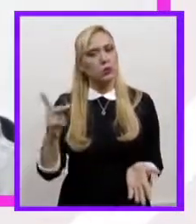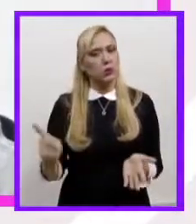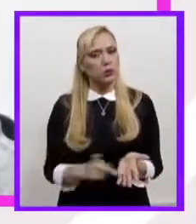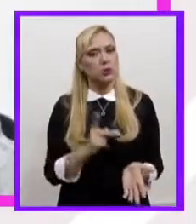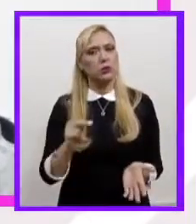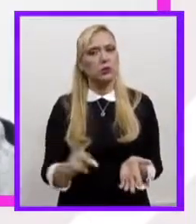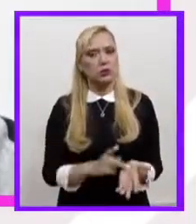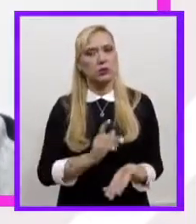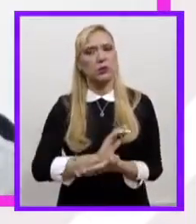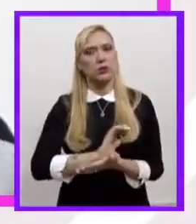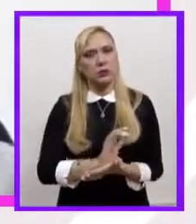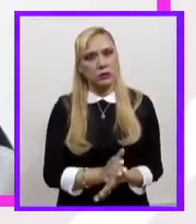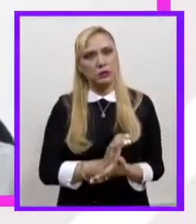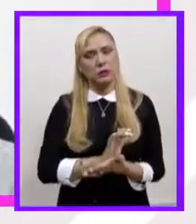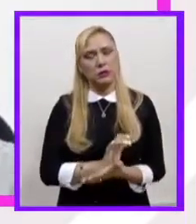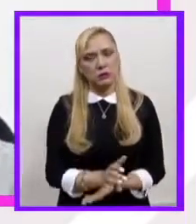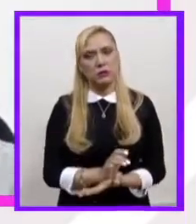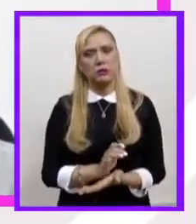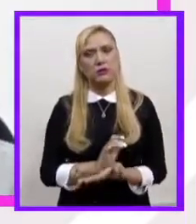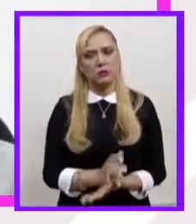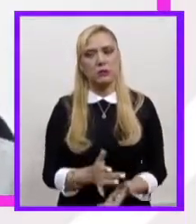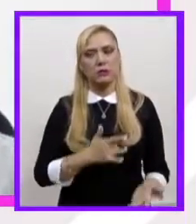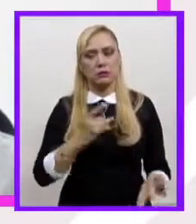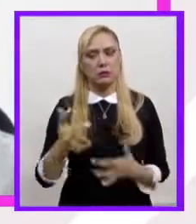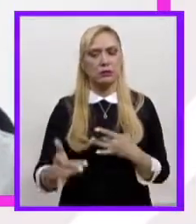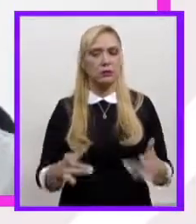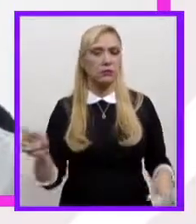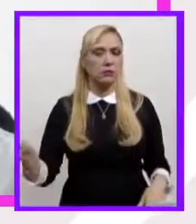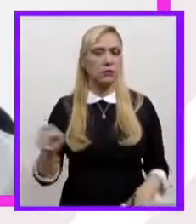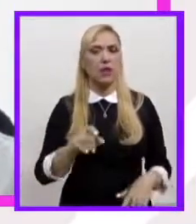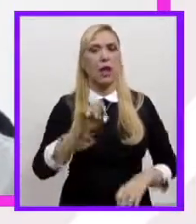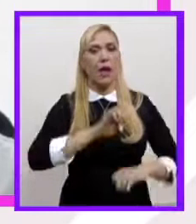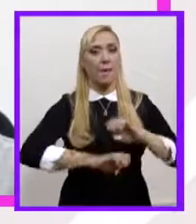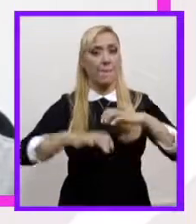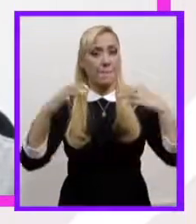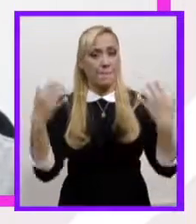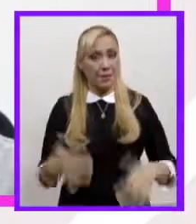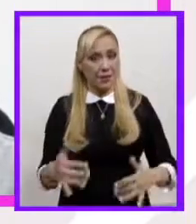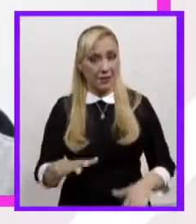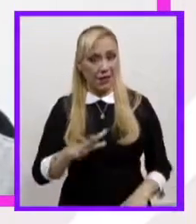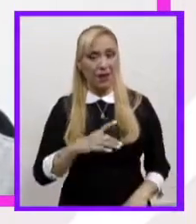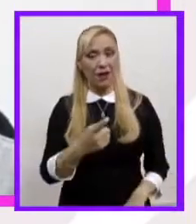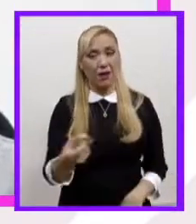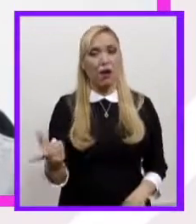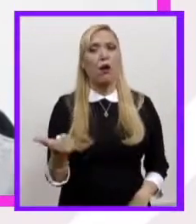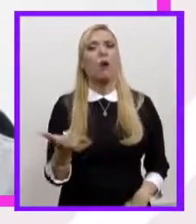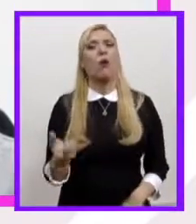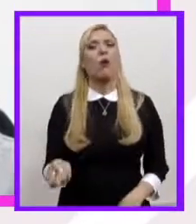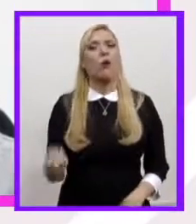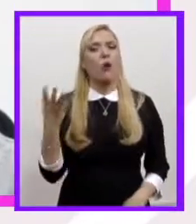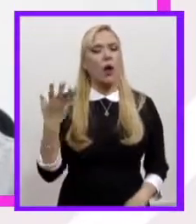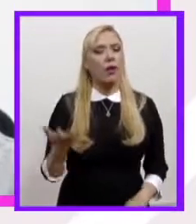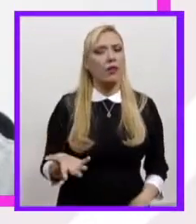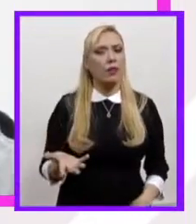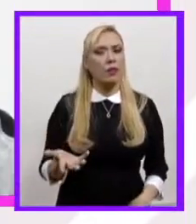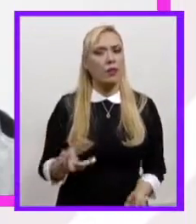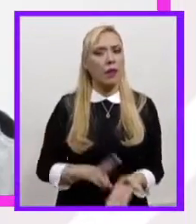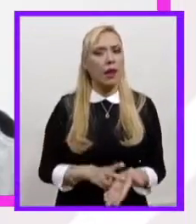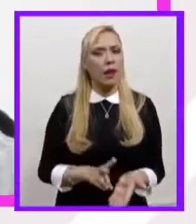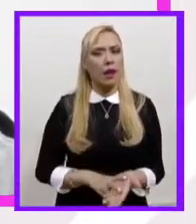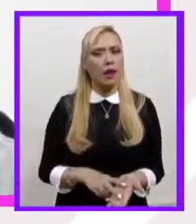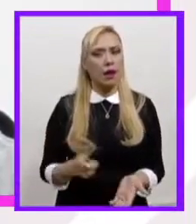de discriminación. Hay empresas que tienen calculado, lo hemos platicado contigo, Geraldina, cuánto le cuesta correr a mujeres